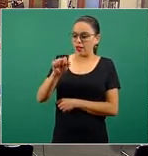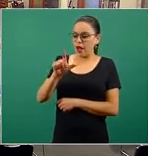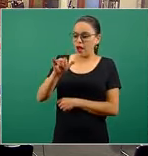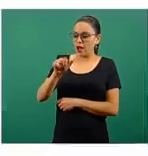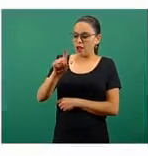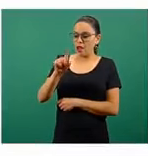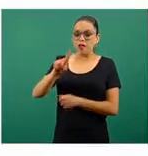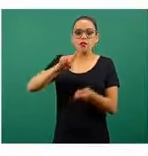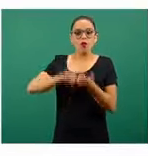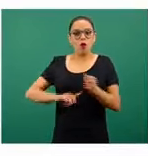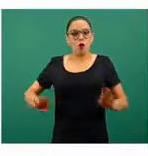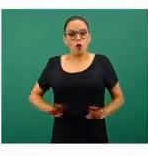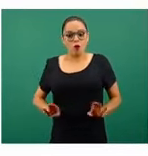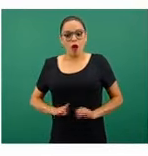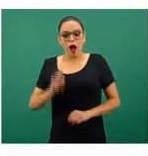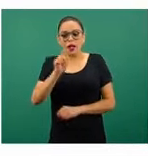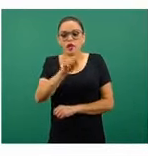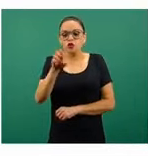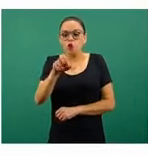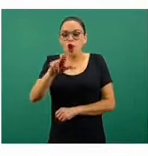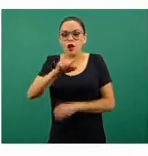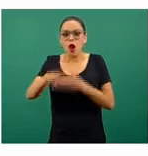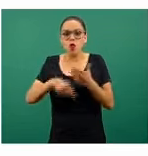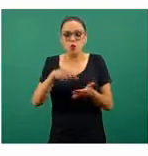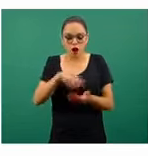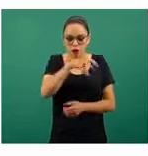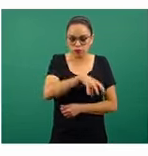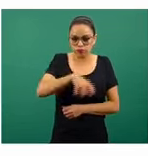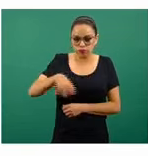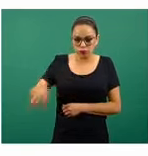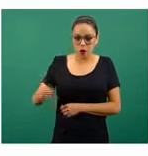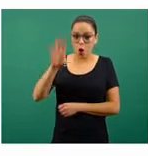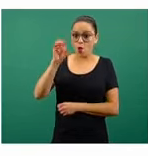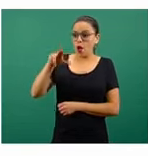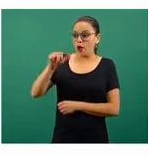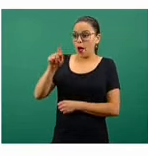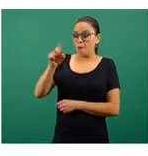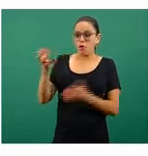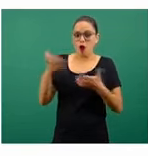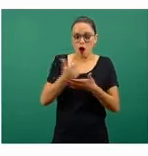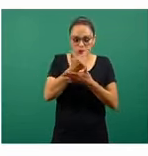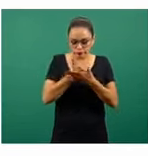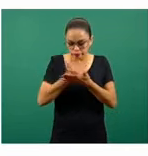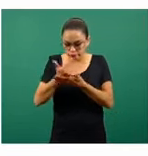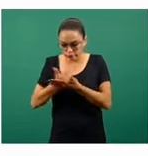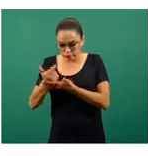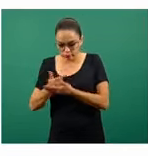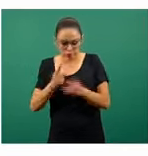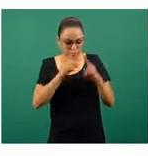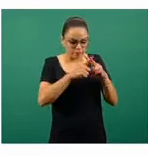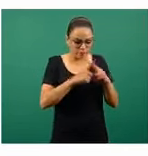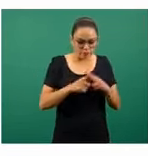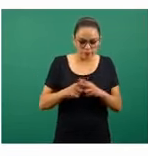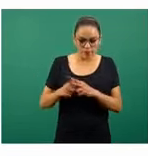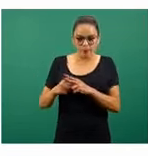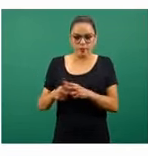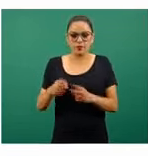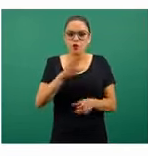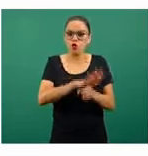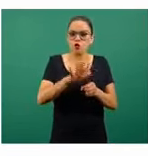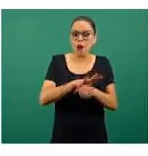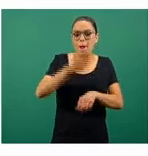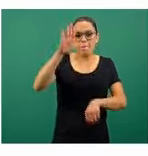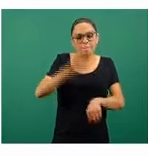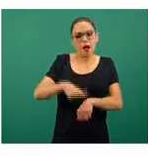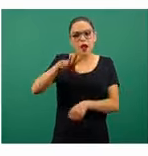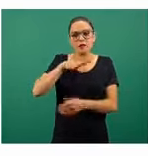Urbano Nacional 2018 de la CONAPO. Se hicieron los cálculos correspondientes para ver en dónde teníamos mayor letalidad